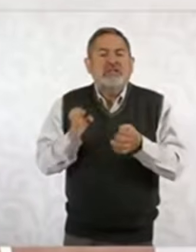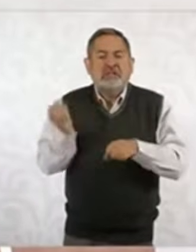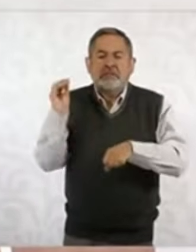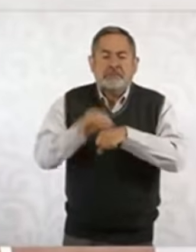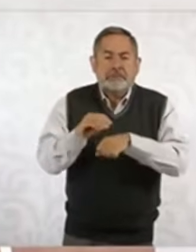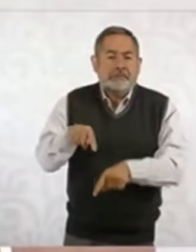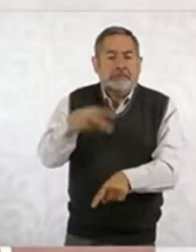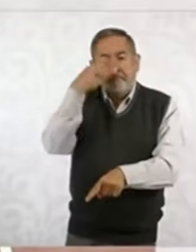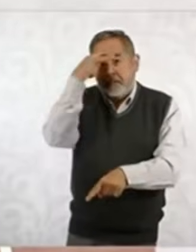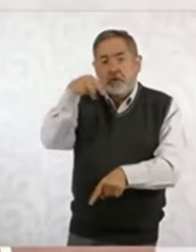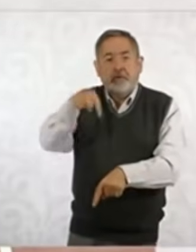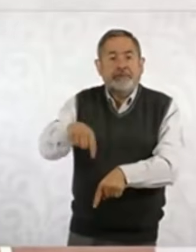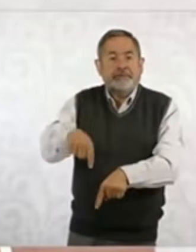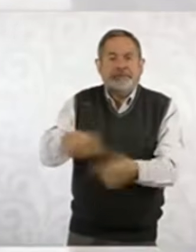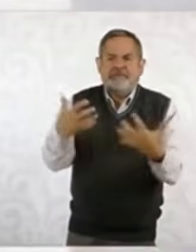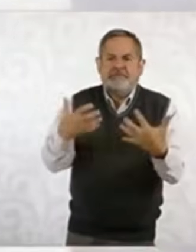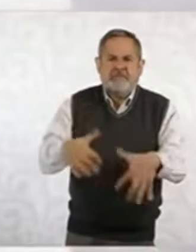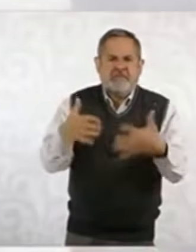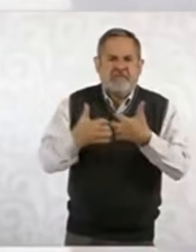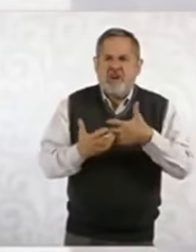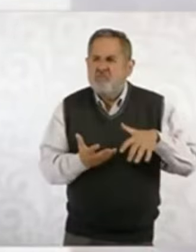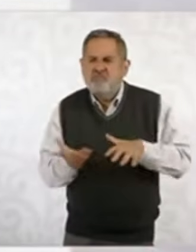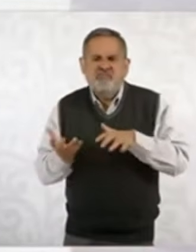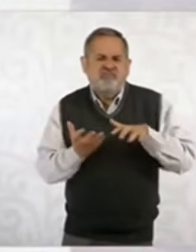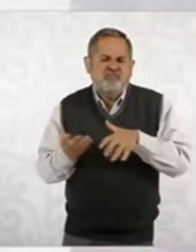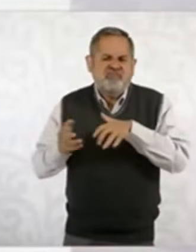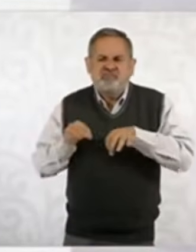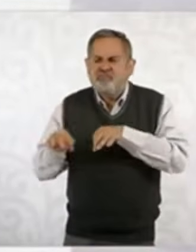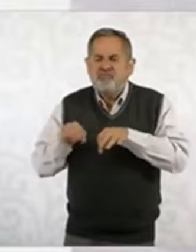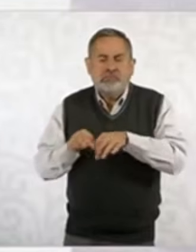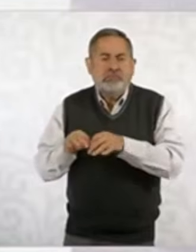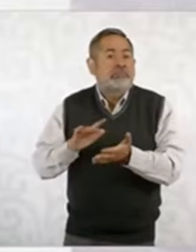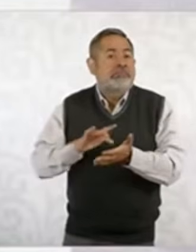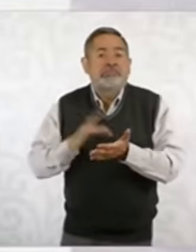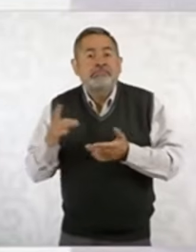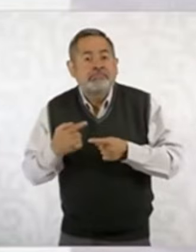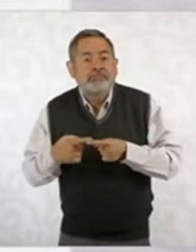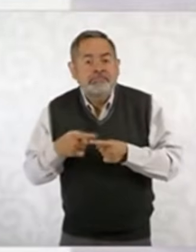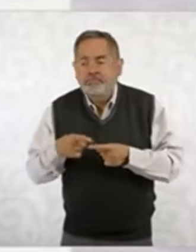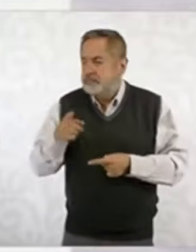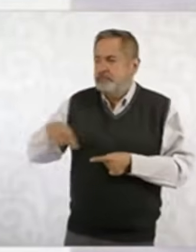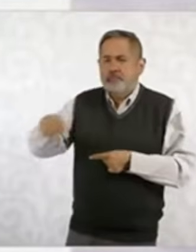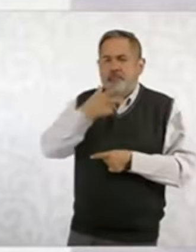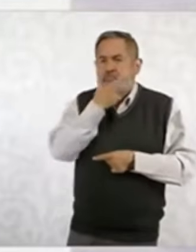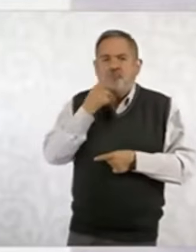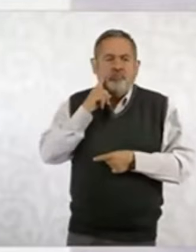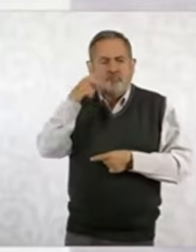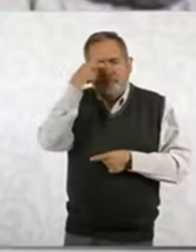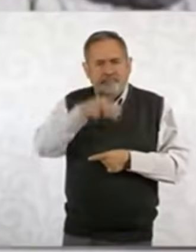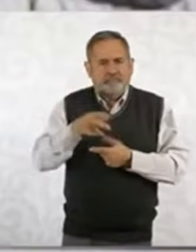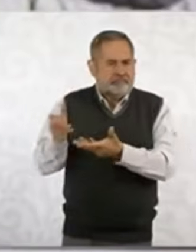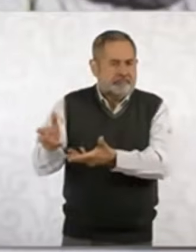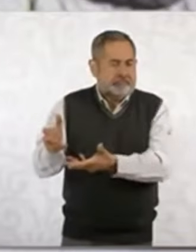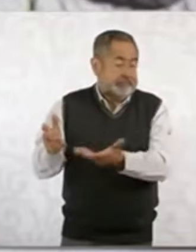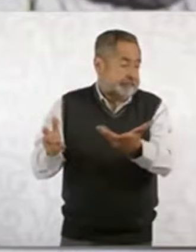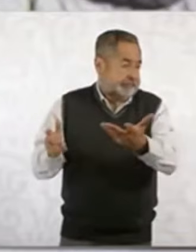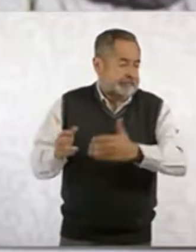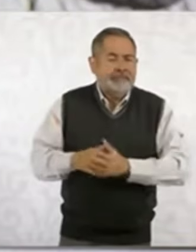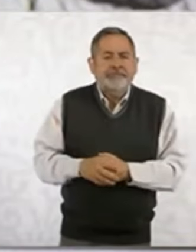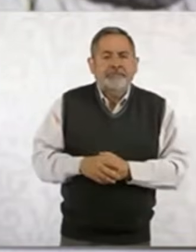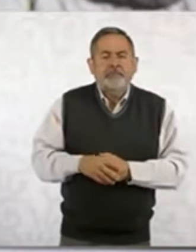productivas son las mexicanas. Y eso es gracias a las y los trabajadores mexicanos. Entonces hoy es muy distinto